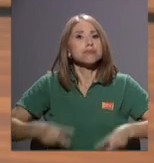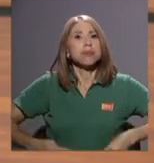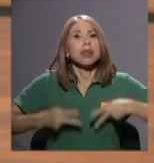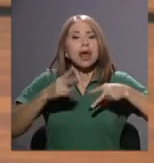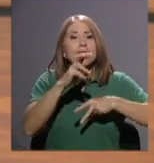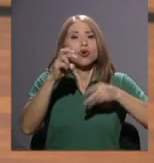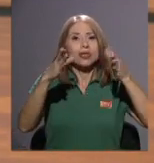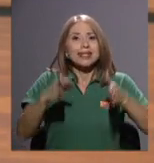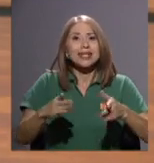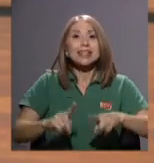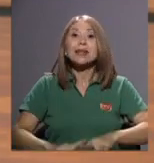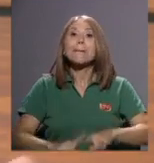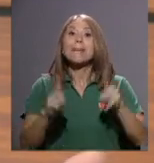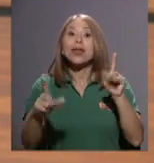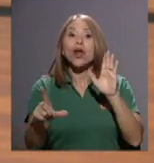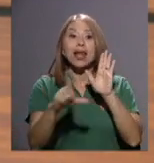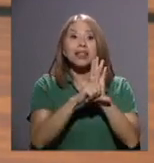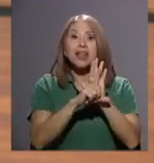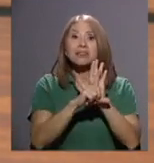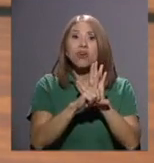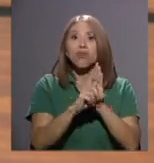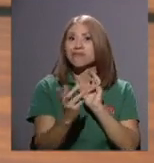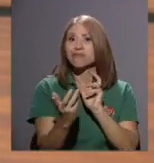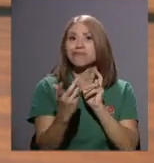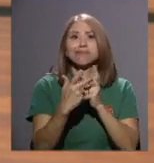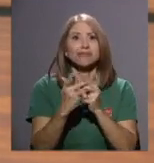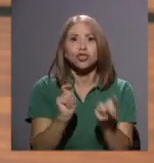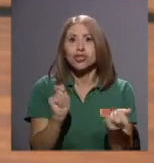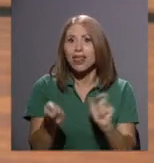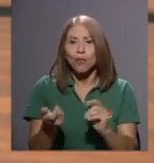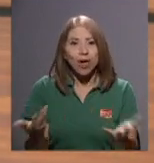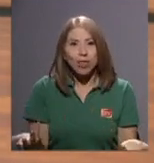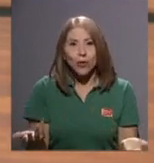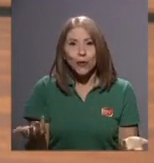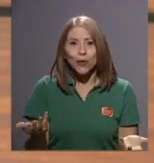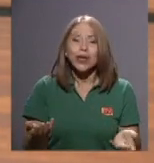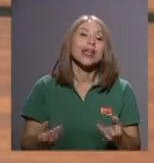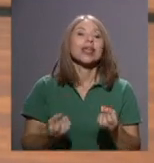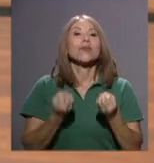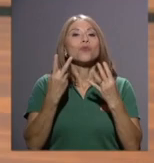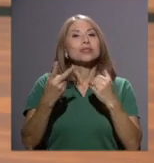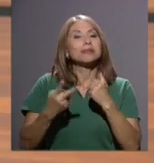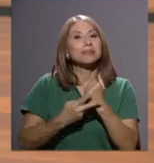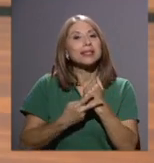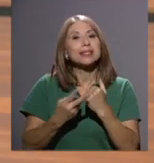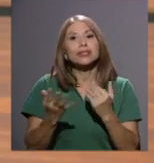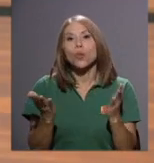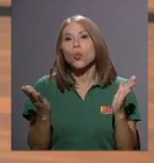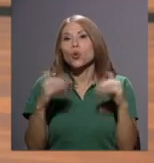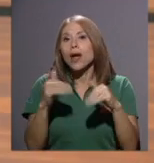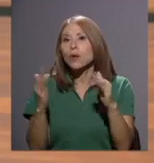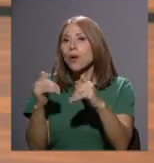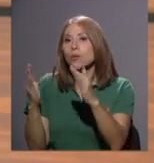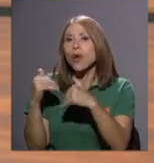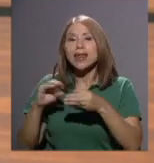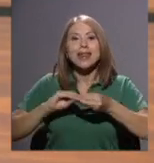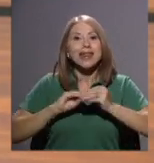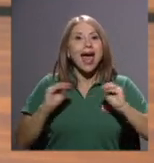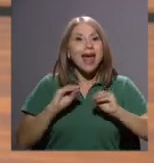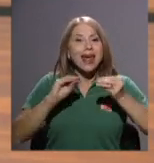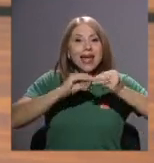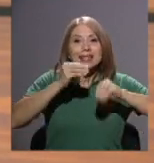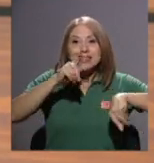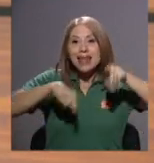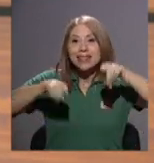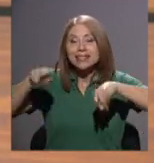no necesariamente se ha adecuado. Y muchas veces, como indico, como no se llevan ningún tipo de estadísticas en el Poder Judicial, pues no se